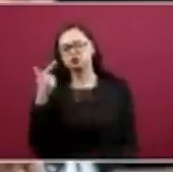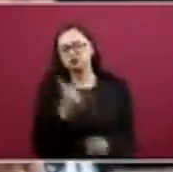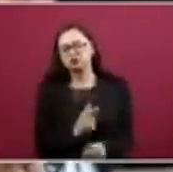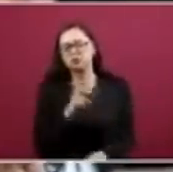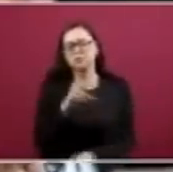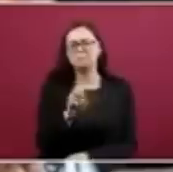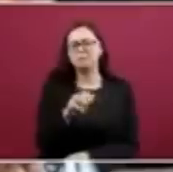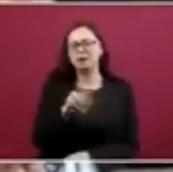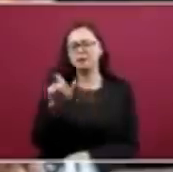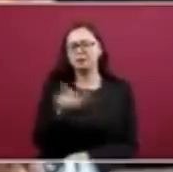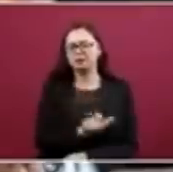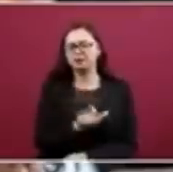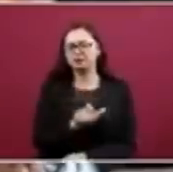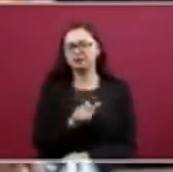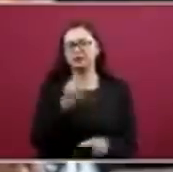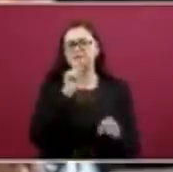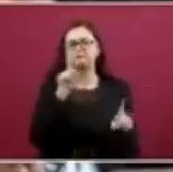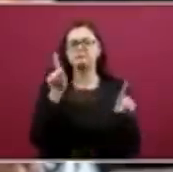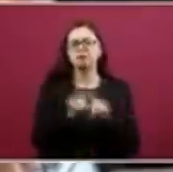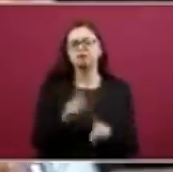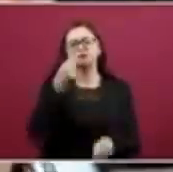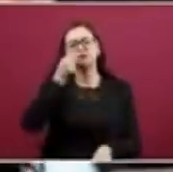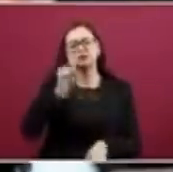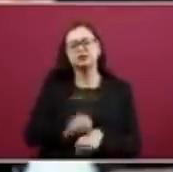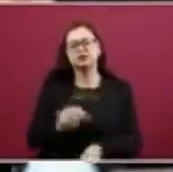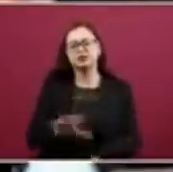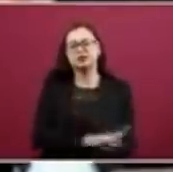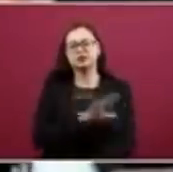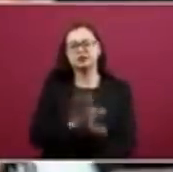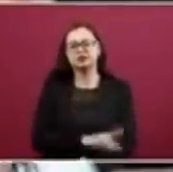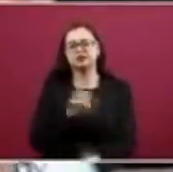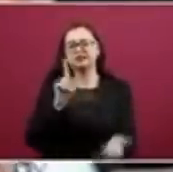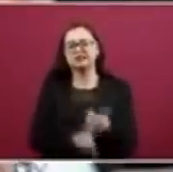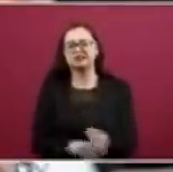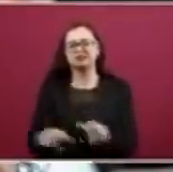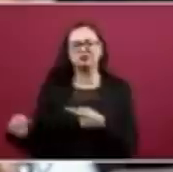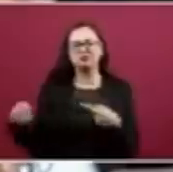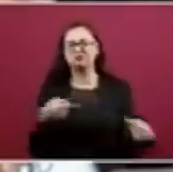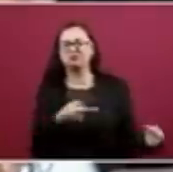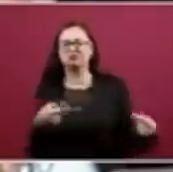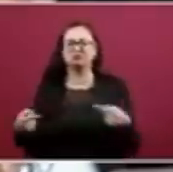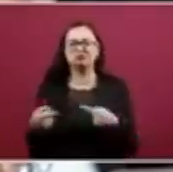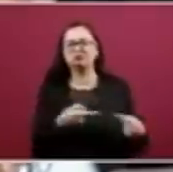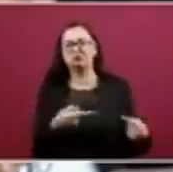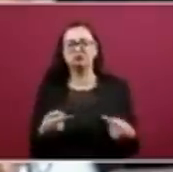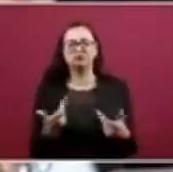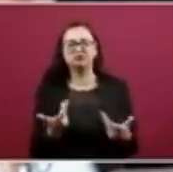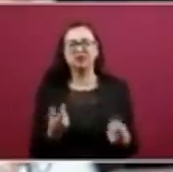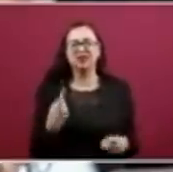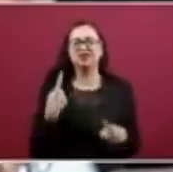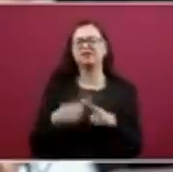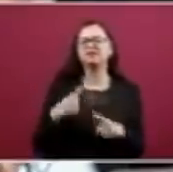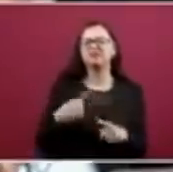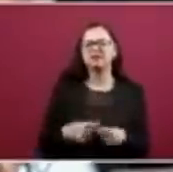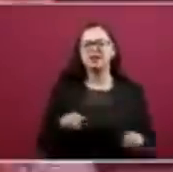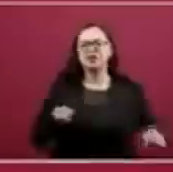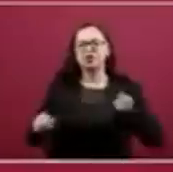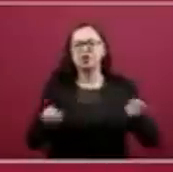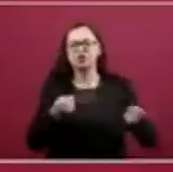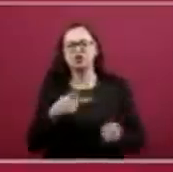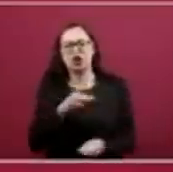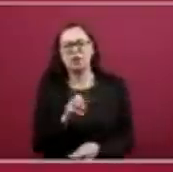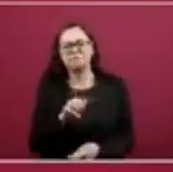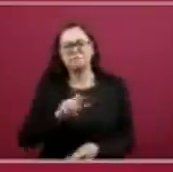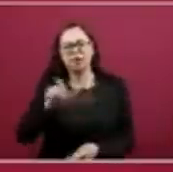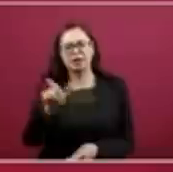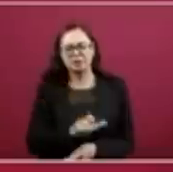y en la Secretaría de Energía hay una fuerte pugna. ¿Quién manda en Petróleos Mexicanos? Entendemos